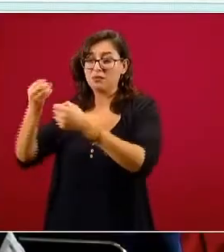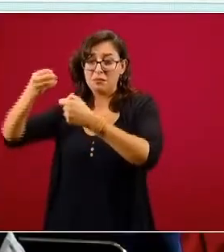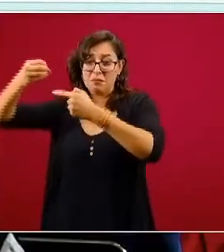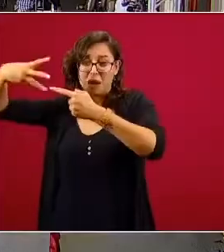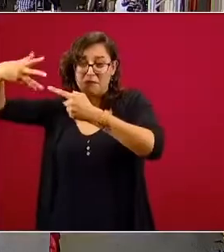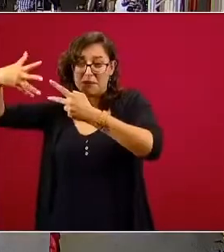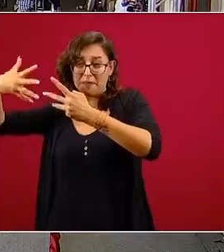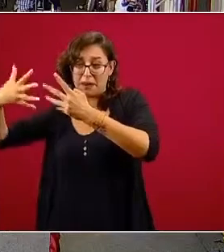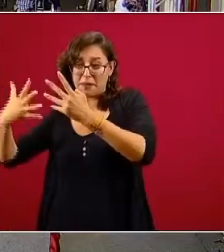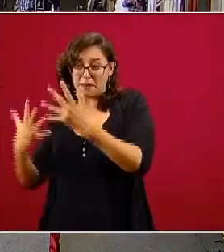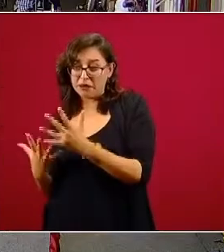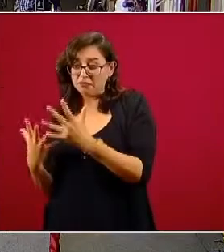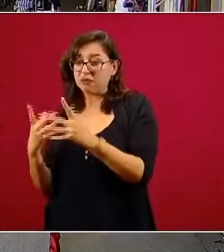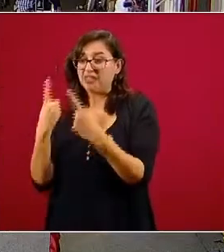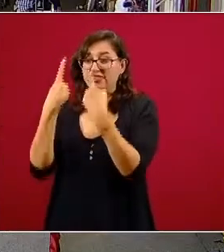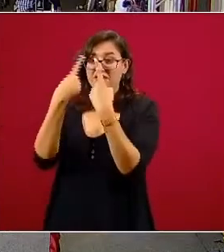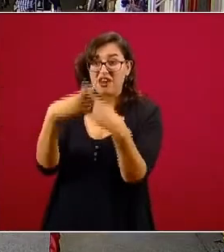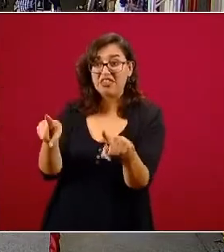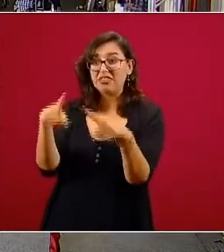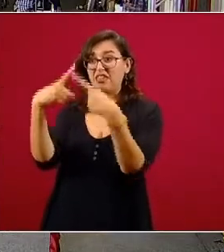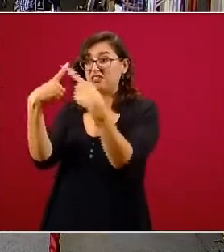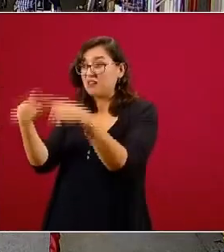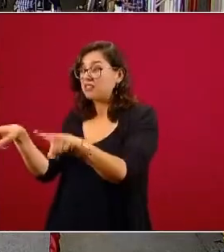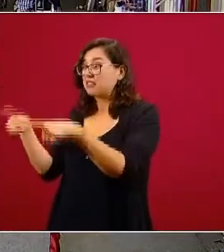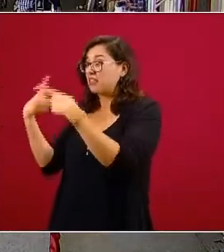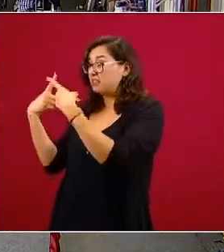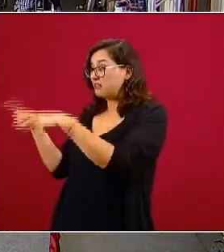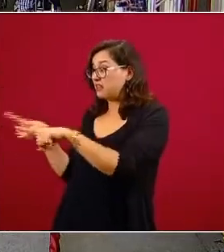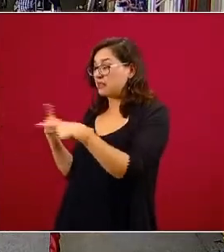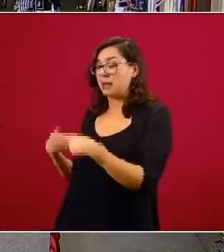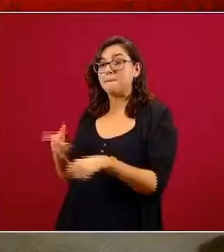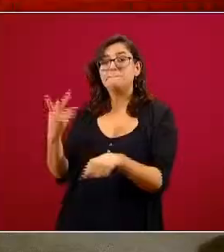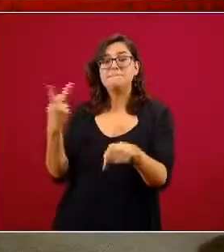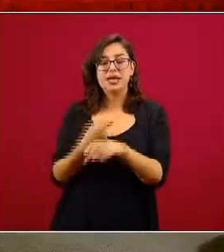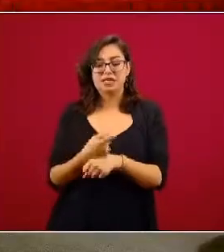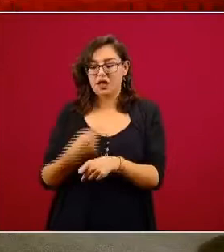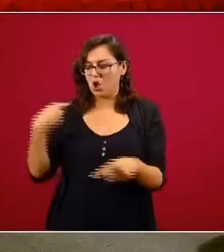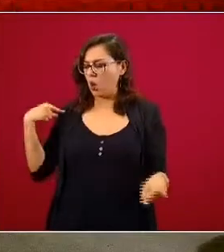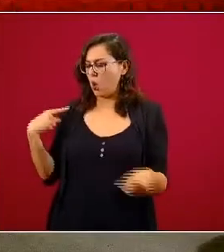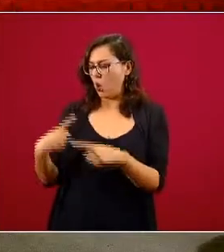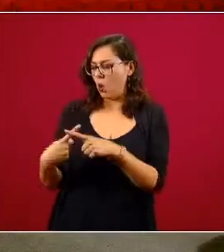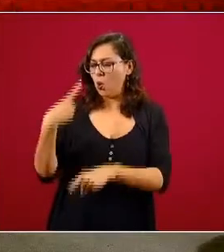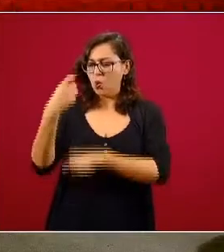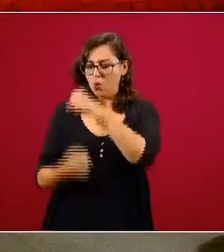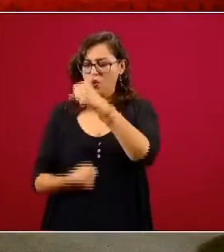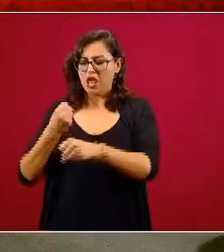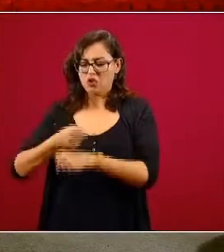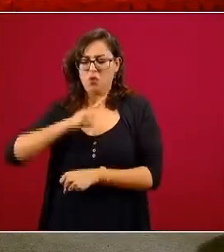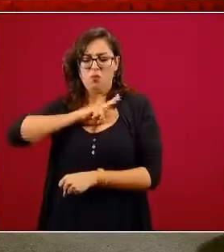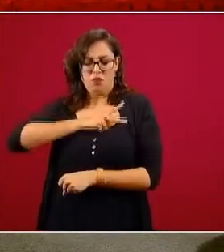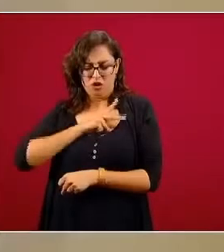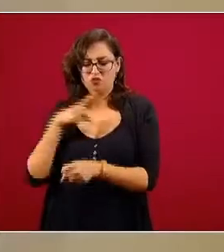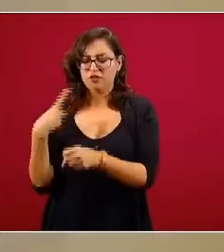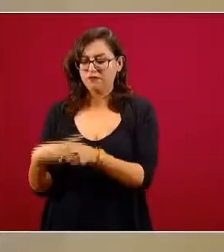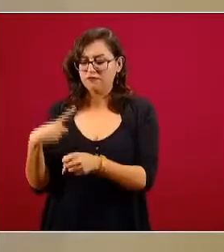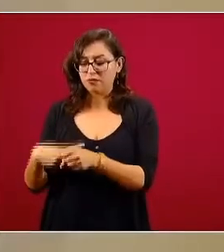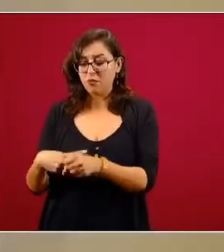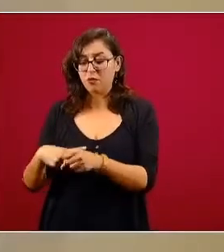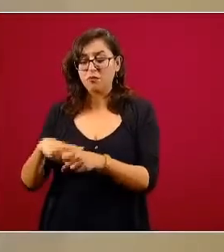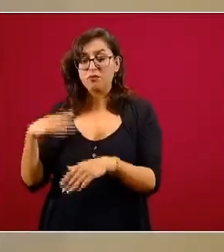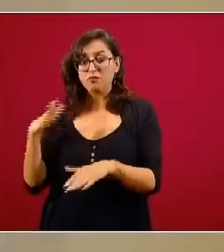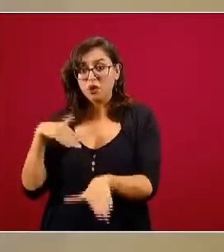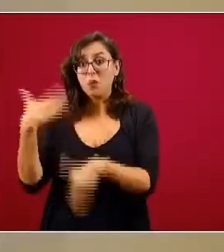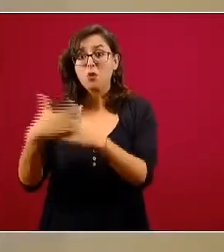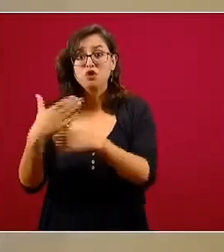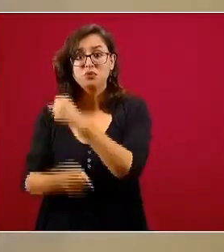sustancialmente diferentes, de tal suerte que el virus que teníamos en un año puede ser muy diferente al virus que tenemos tan solo en el